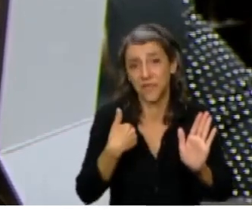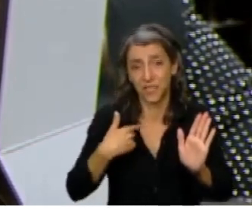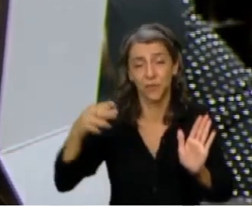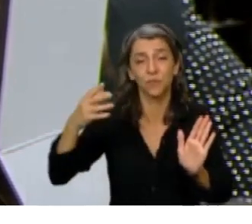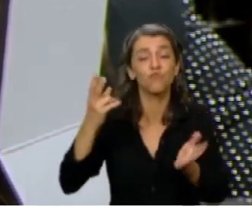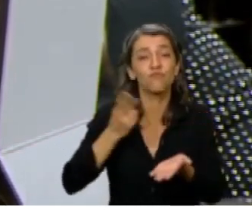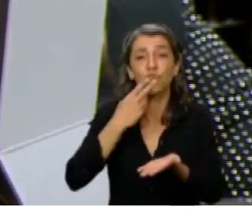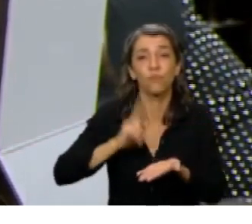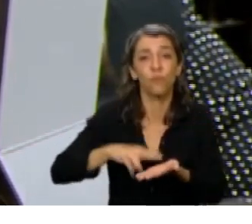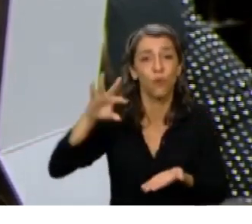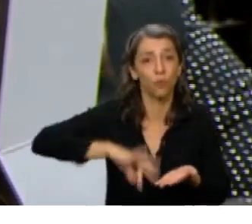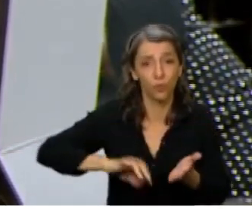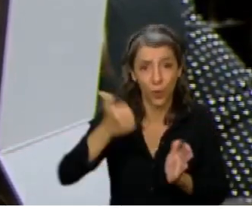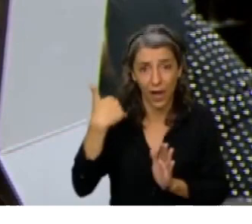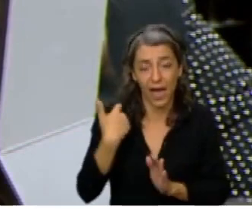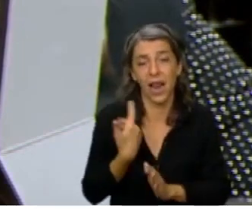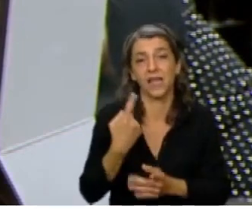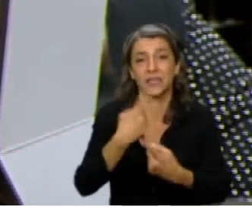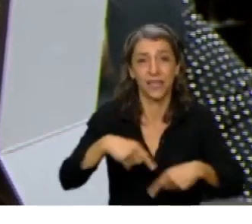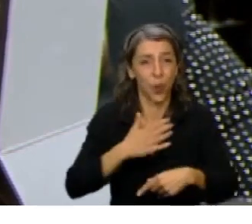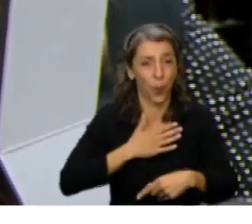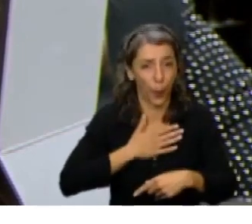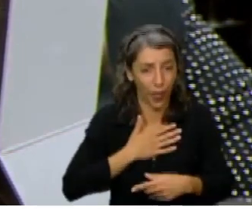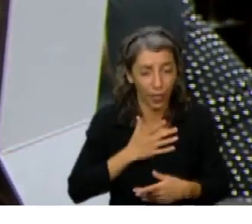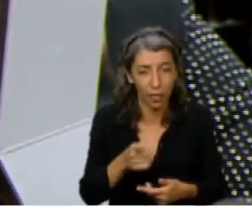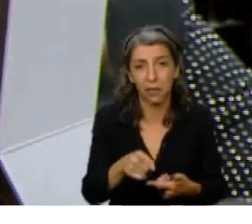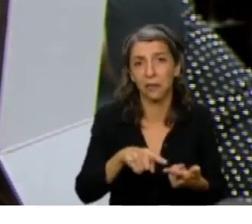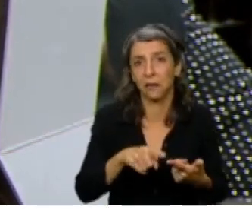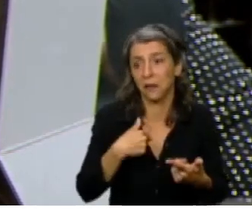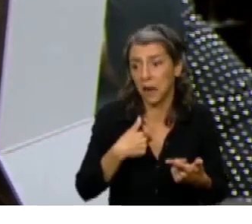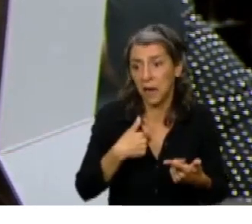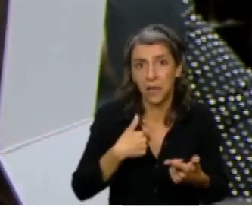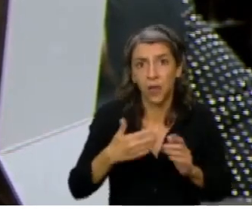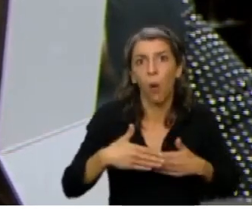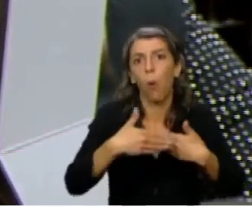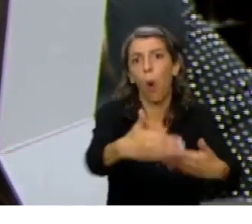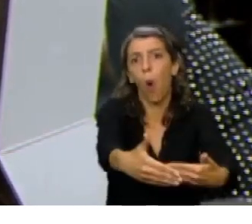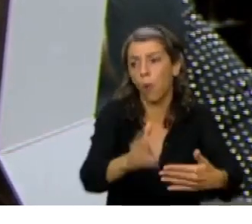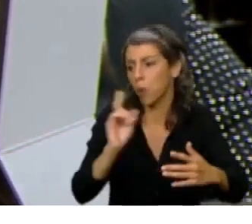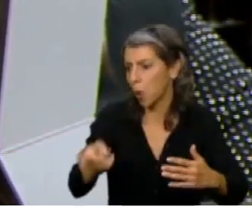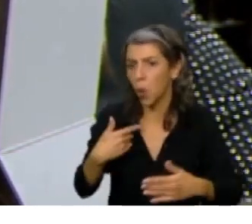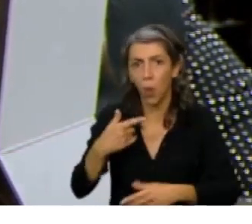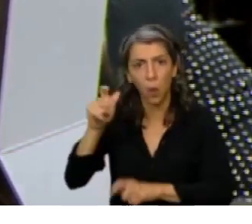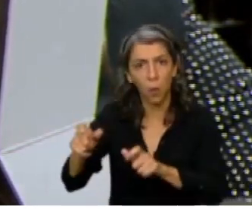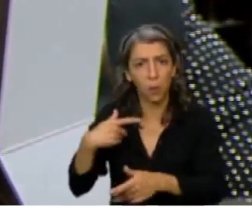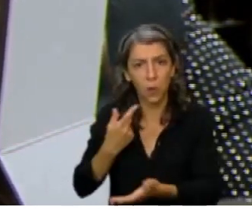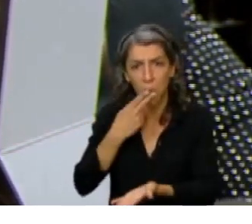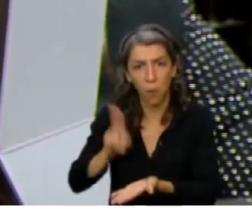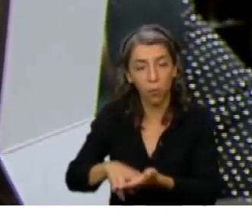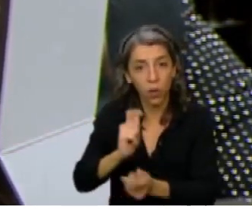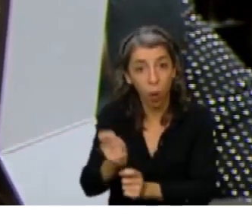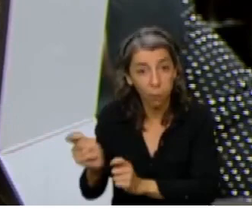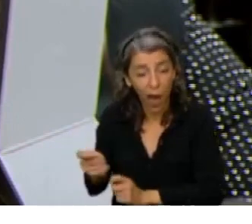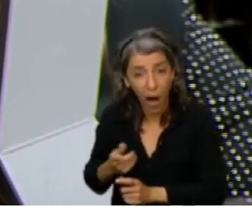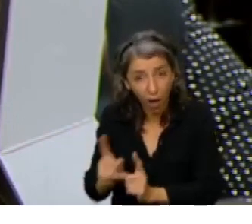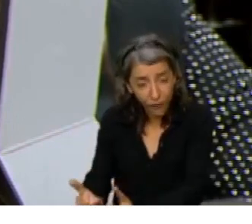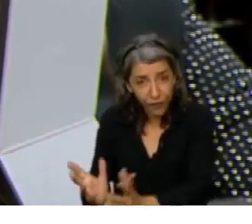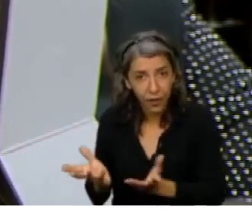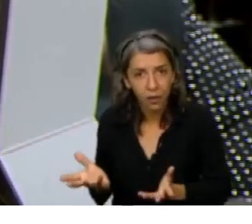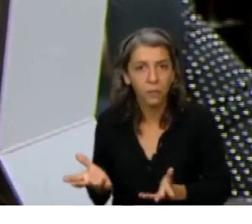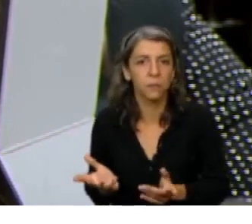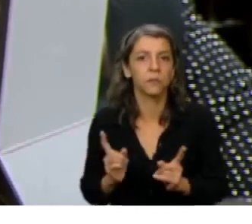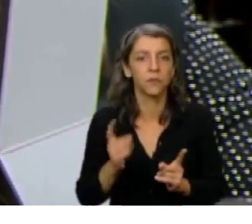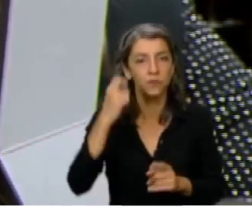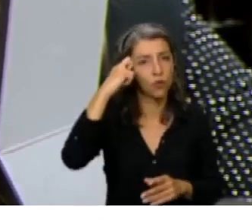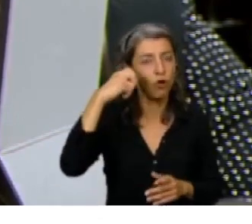ganancias, bienes personales, y la gente va a seguir pagando impuestos. Por si fuera poco, se sancionó también en el Congreso hace